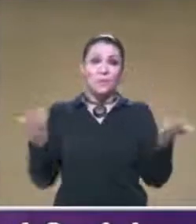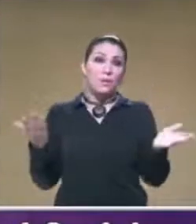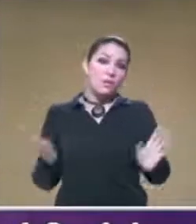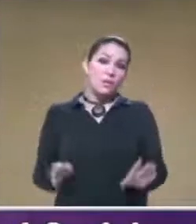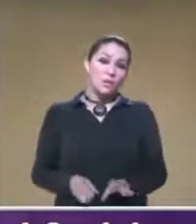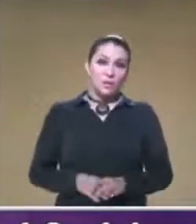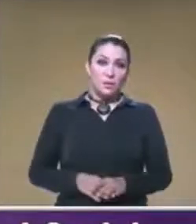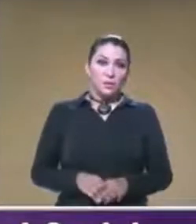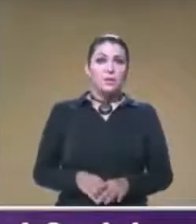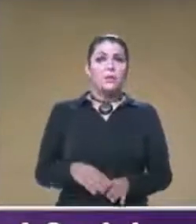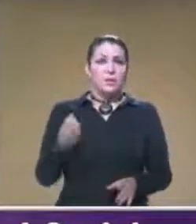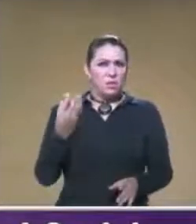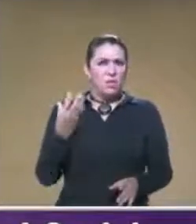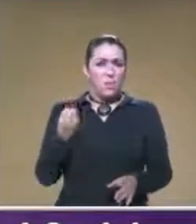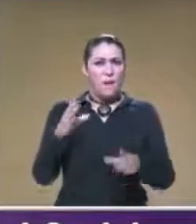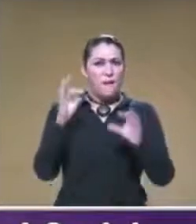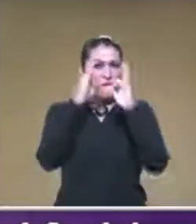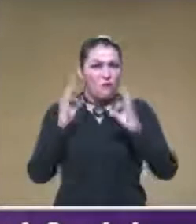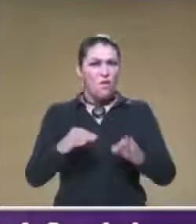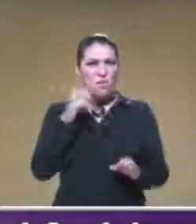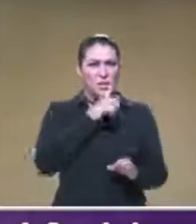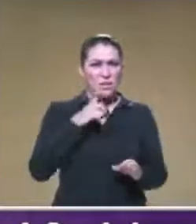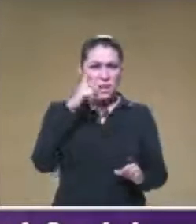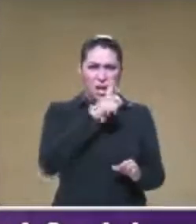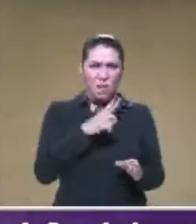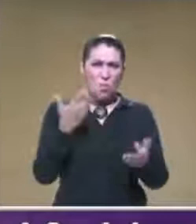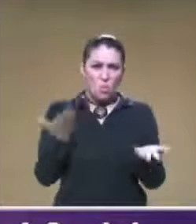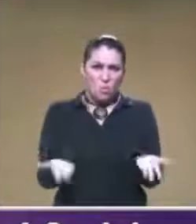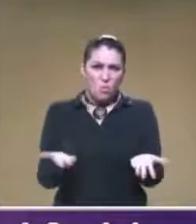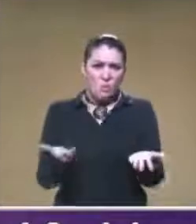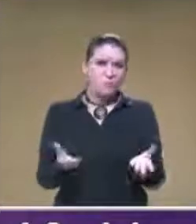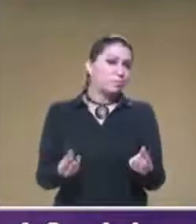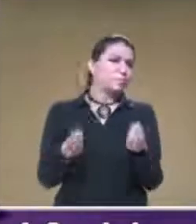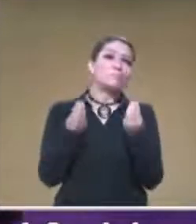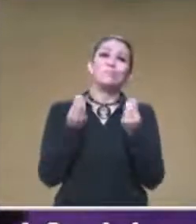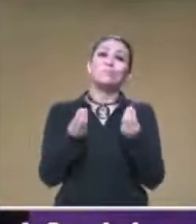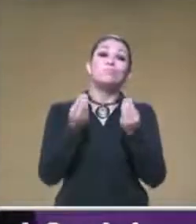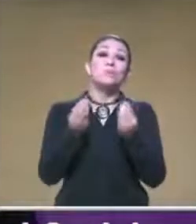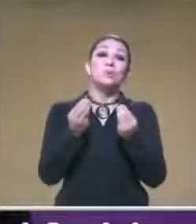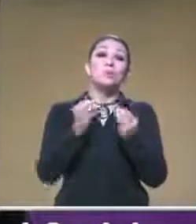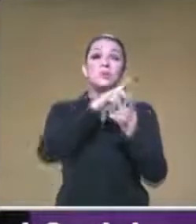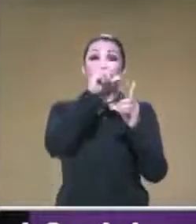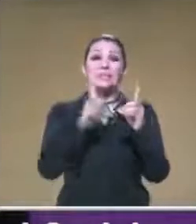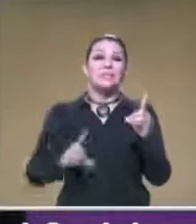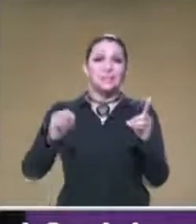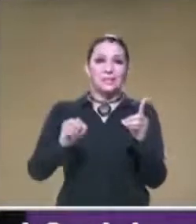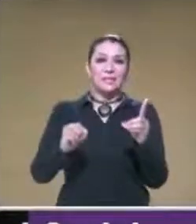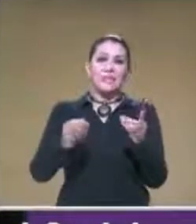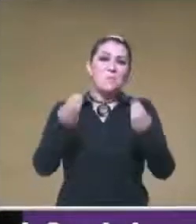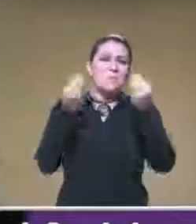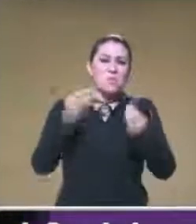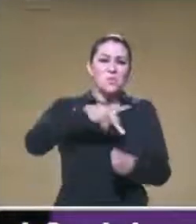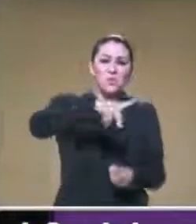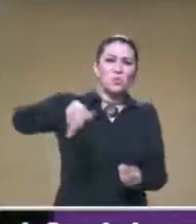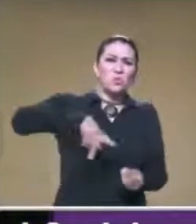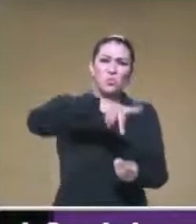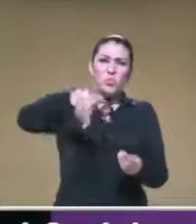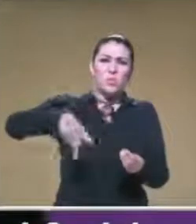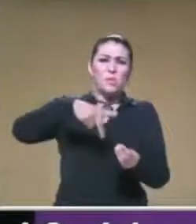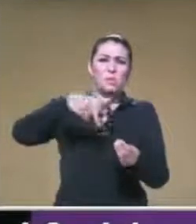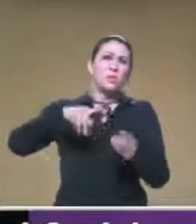lingüística? La diversidad lingüística es toda la que nos aporta la riqueza cultural que proviene de los pueblos originarios de nuestro